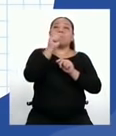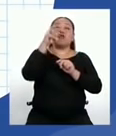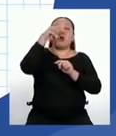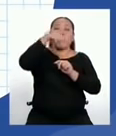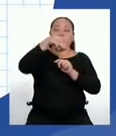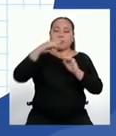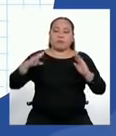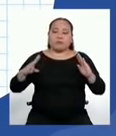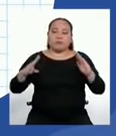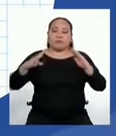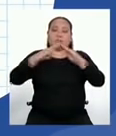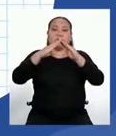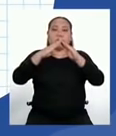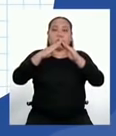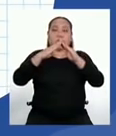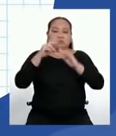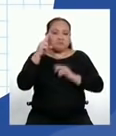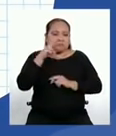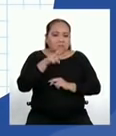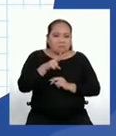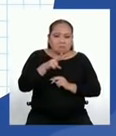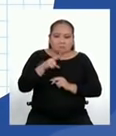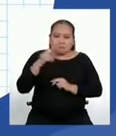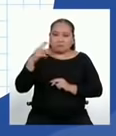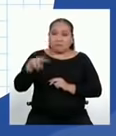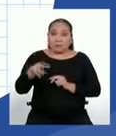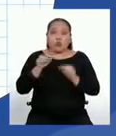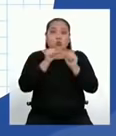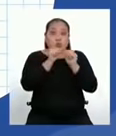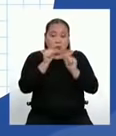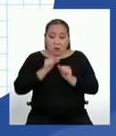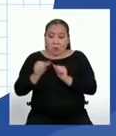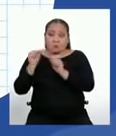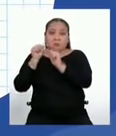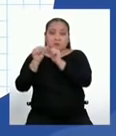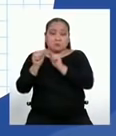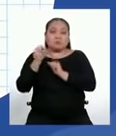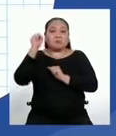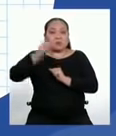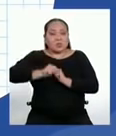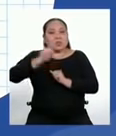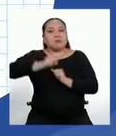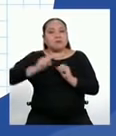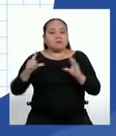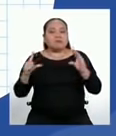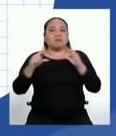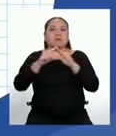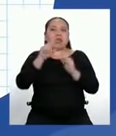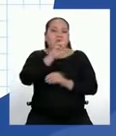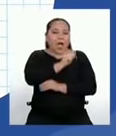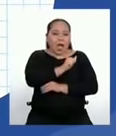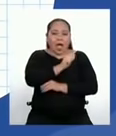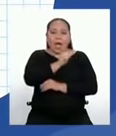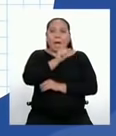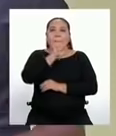las circunferencias. Observamos que los tres segmentos dados forman el triángulo